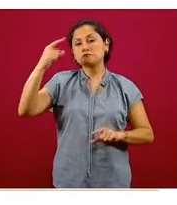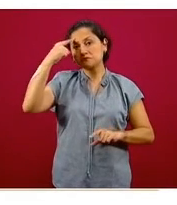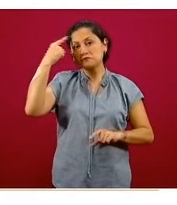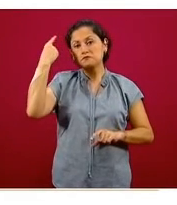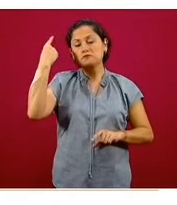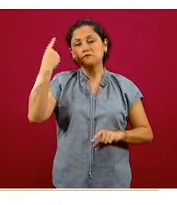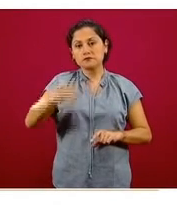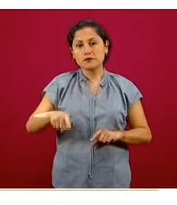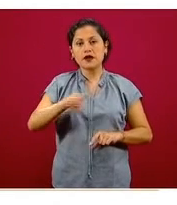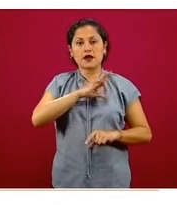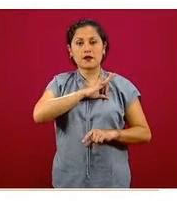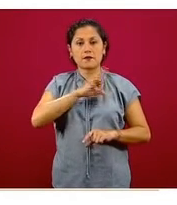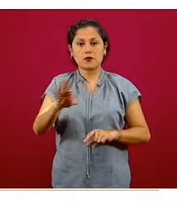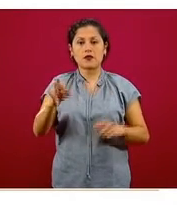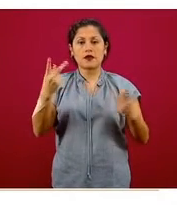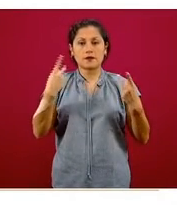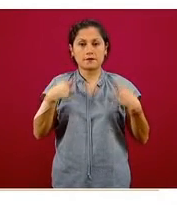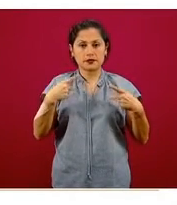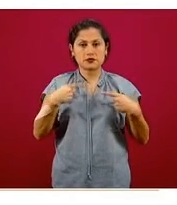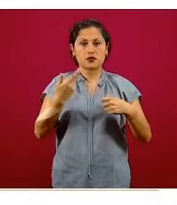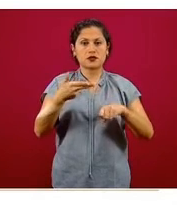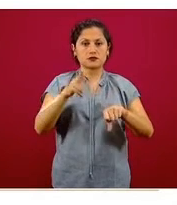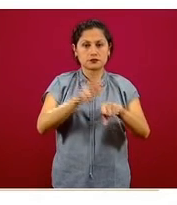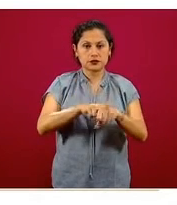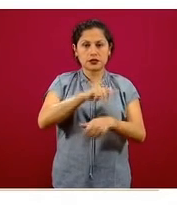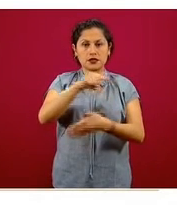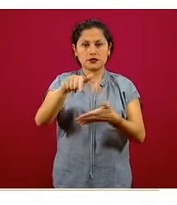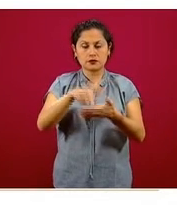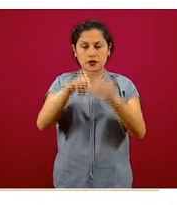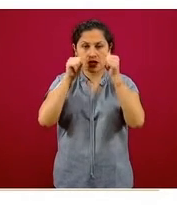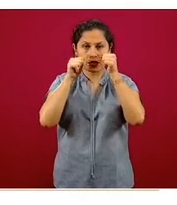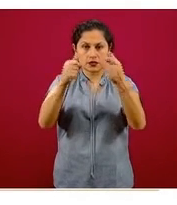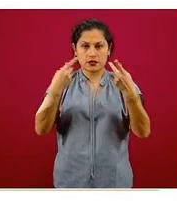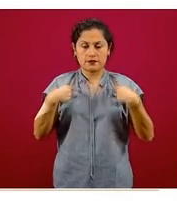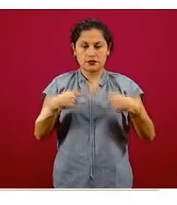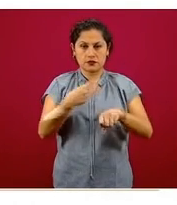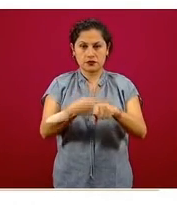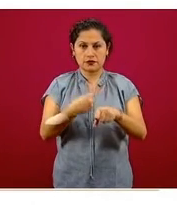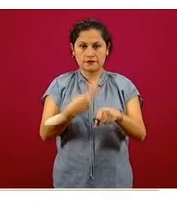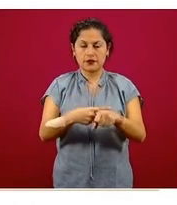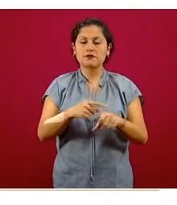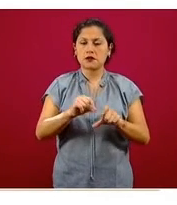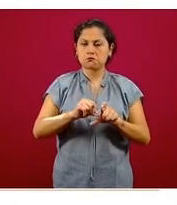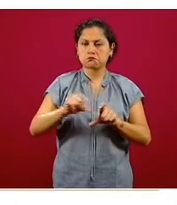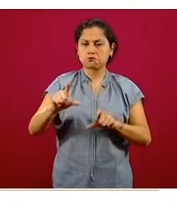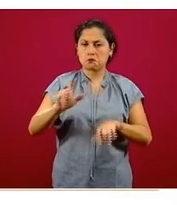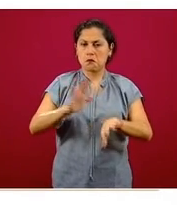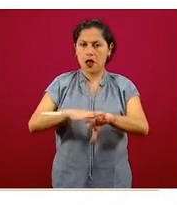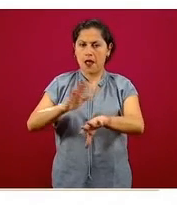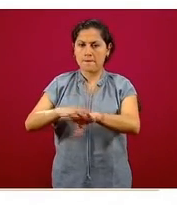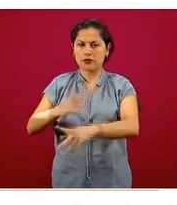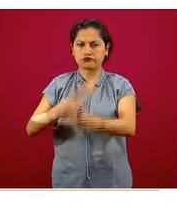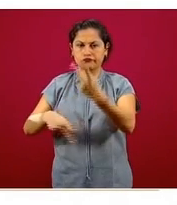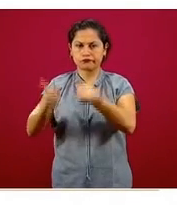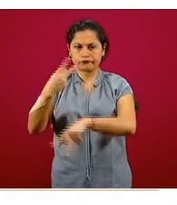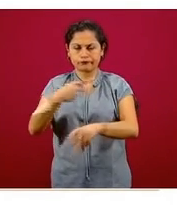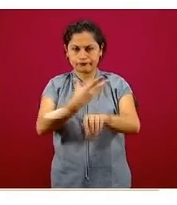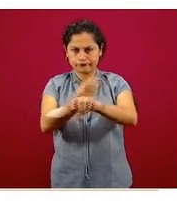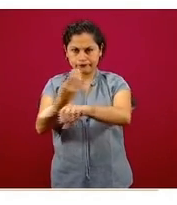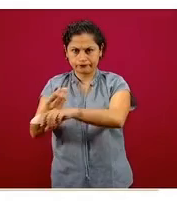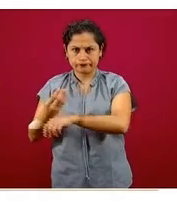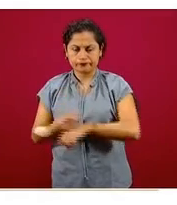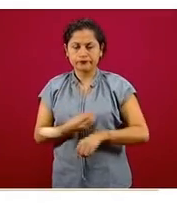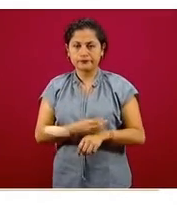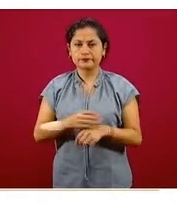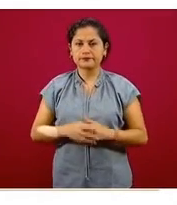espacios, con el personal, con las herramientas y con los insumos necesarios para poder atender a las personas que así lo requieren. Lógicamente